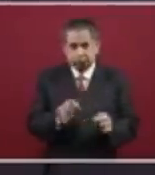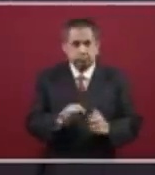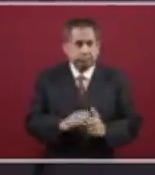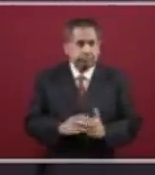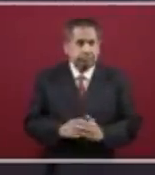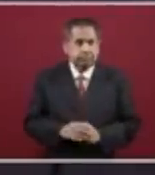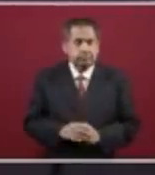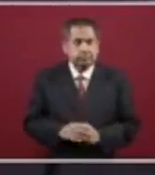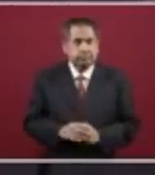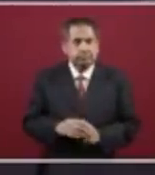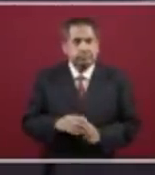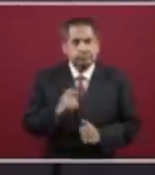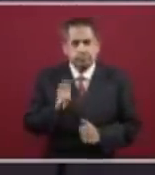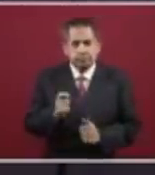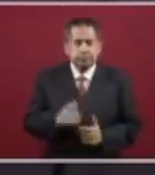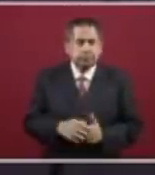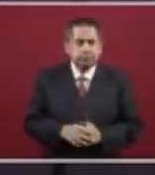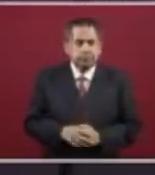y que